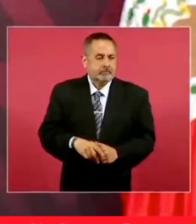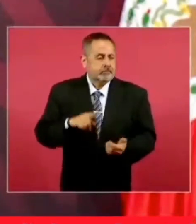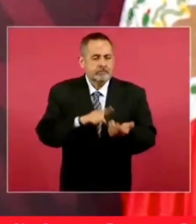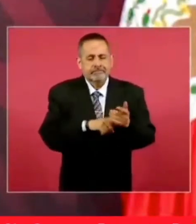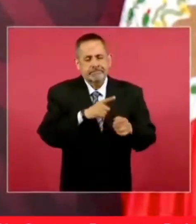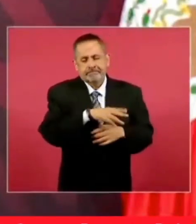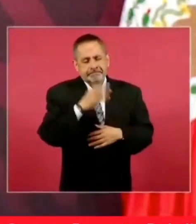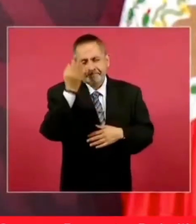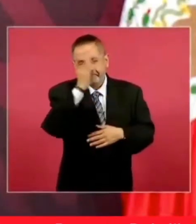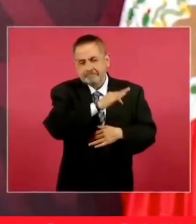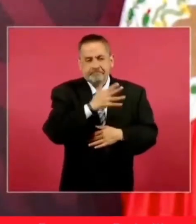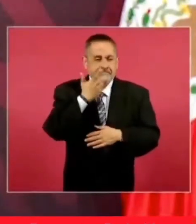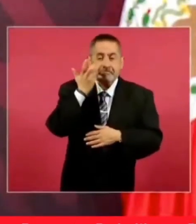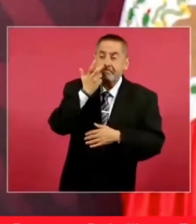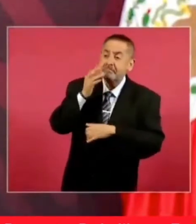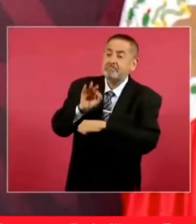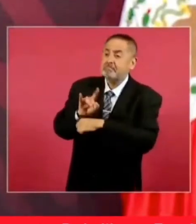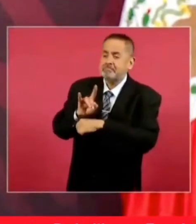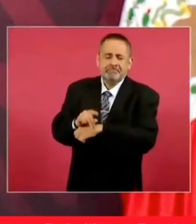falsario,